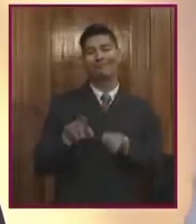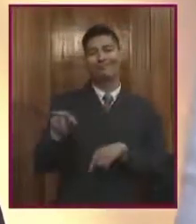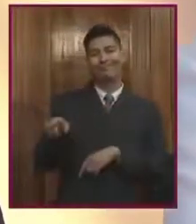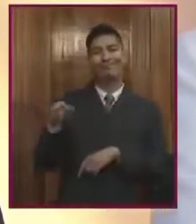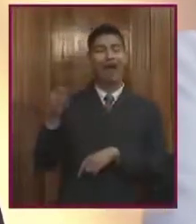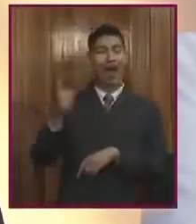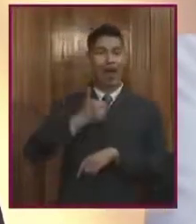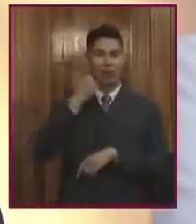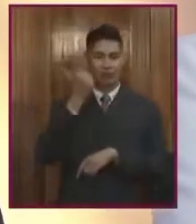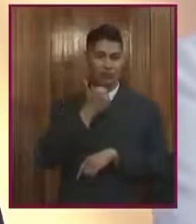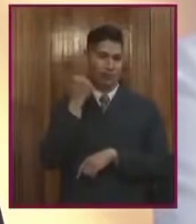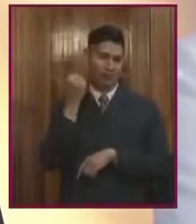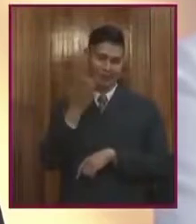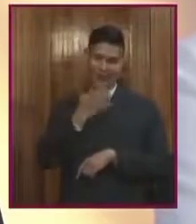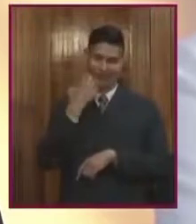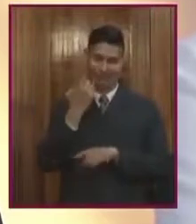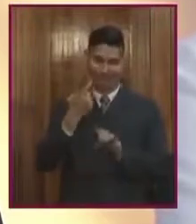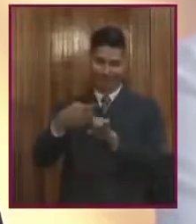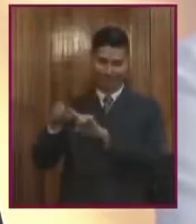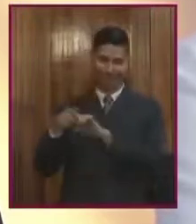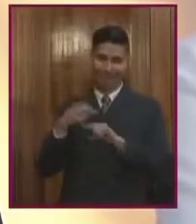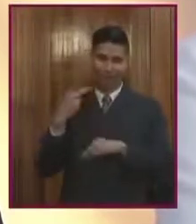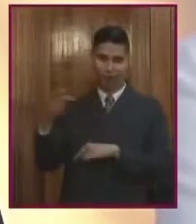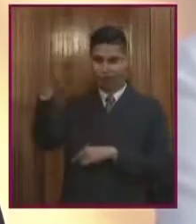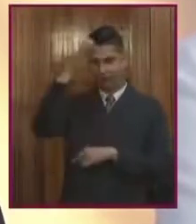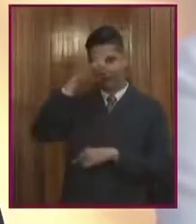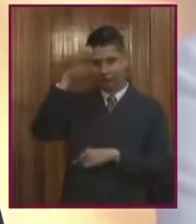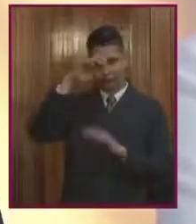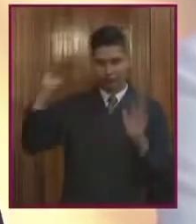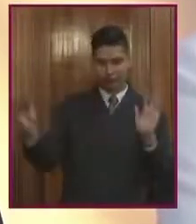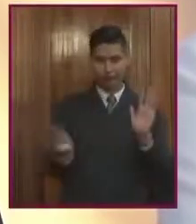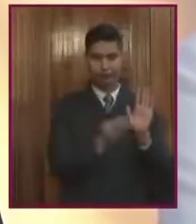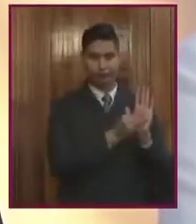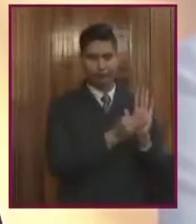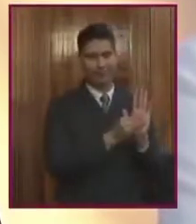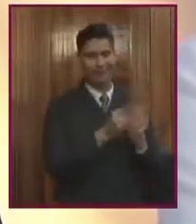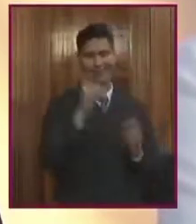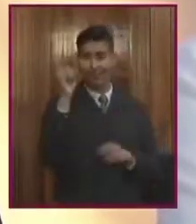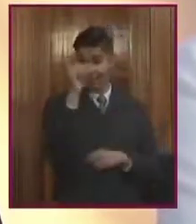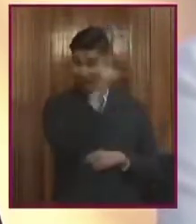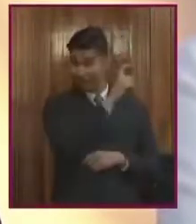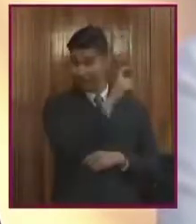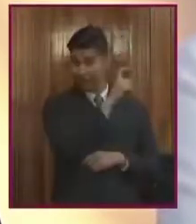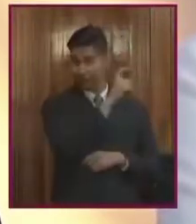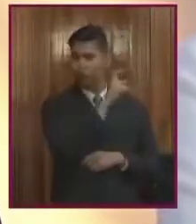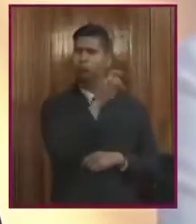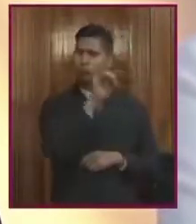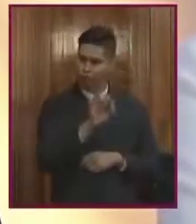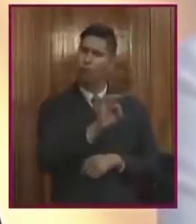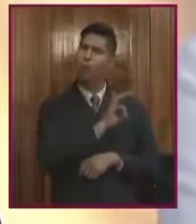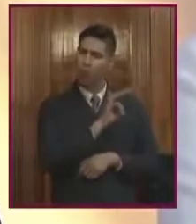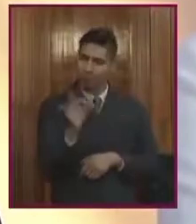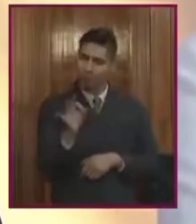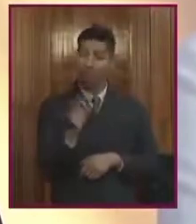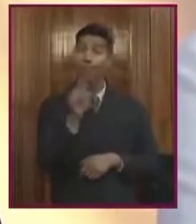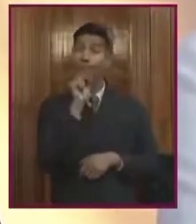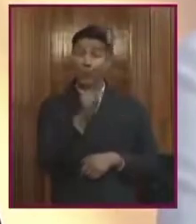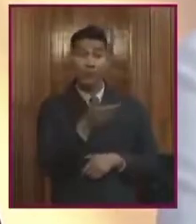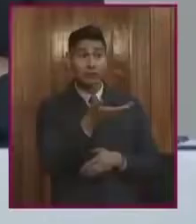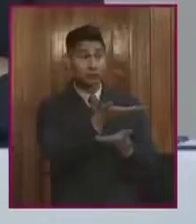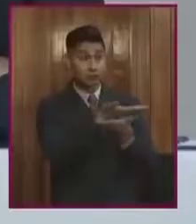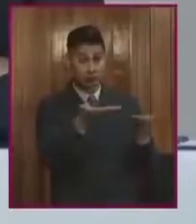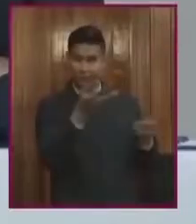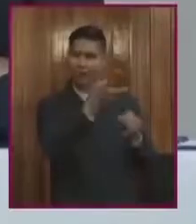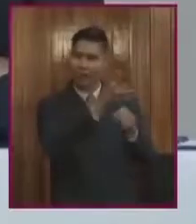sentido. Reto, no imposibilidad. Reto como una invitación